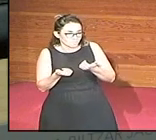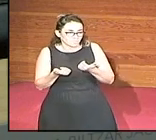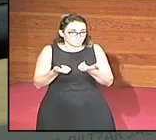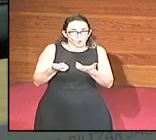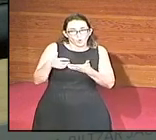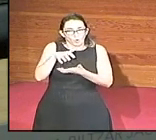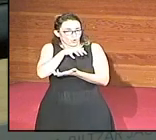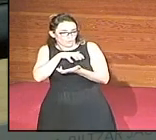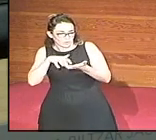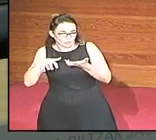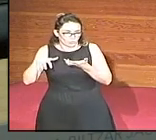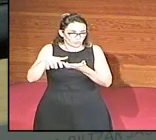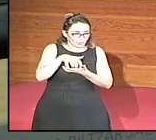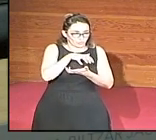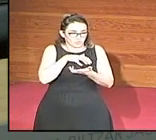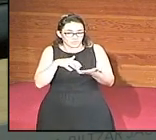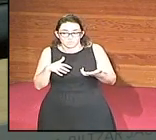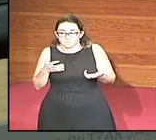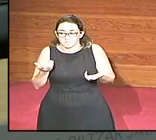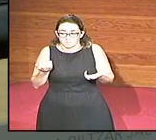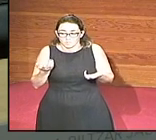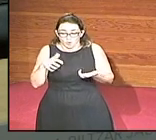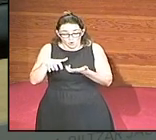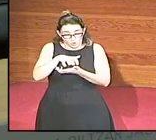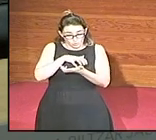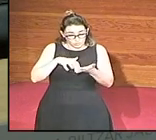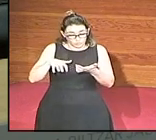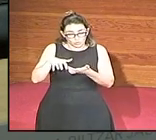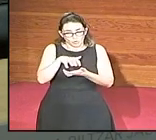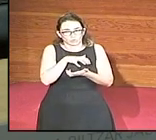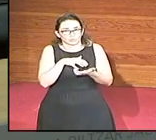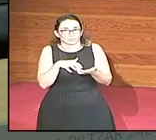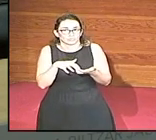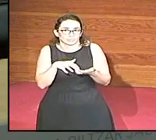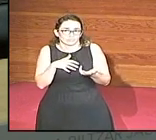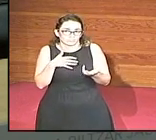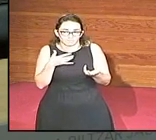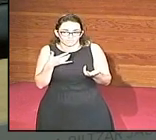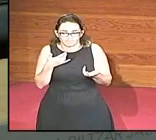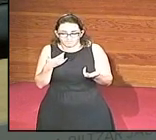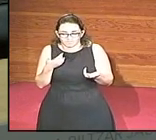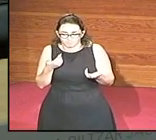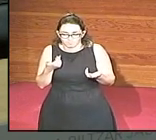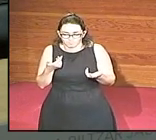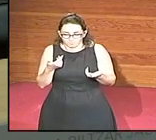pequeños conflictos, pero que no dejan de ser una expresión,